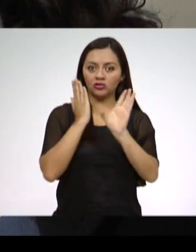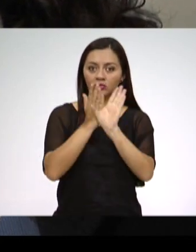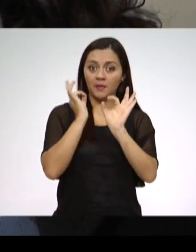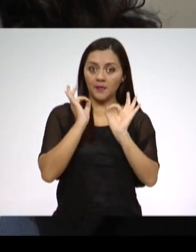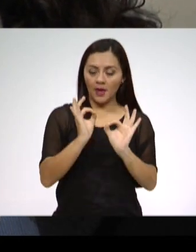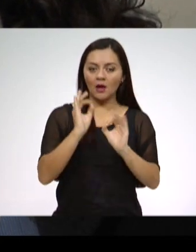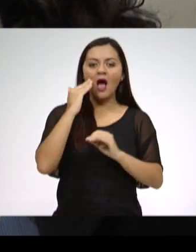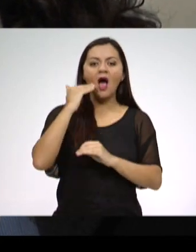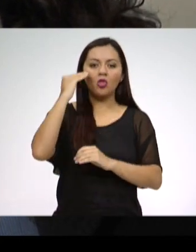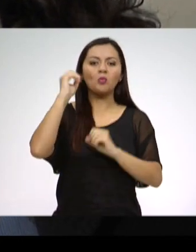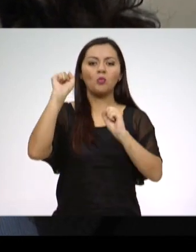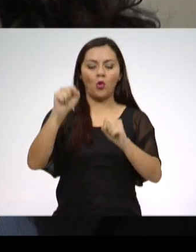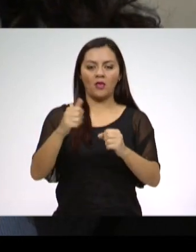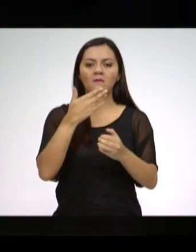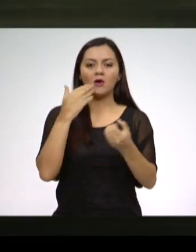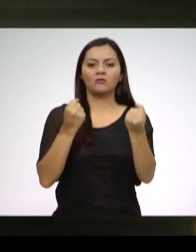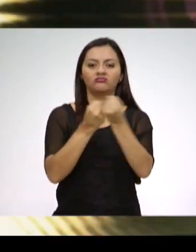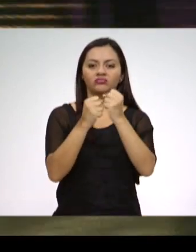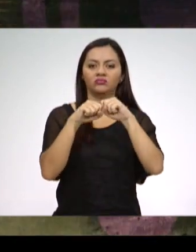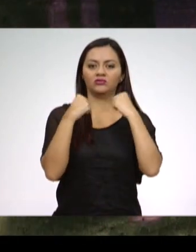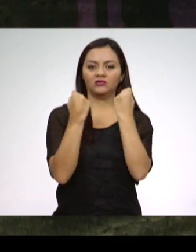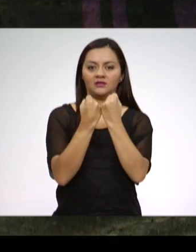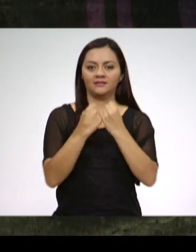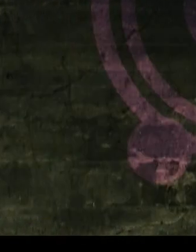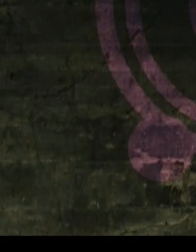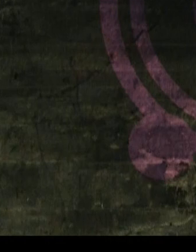equilibrado y que pueda aportar para la sociedad.